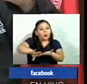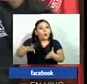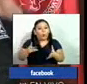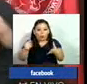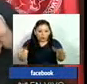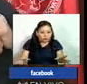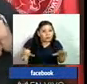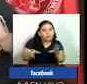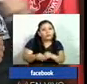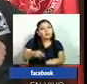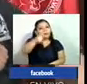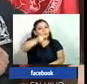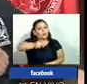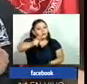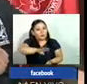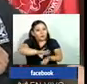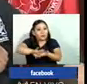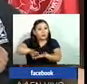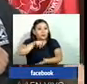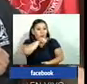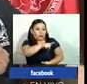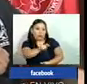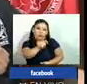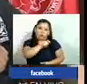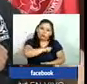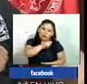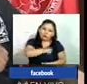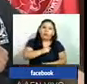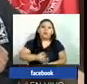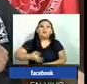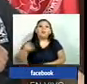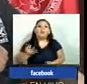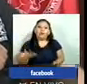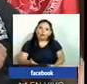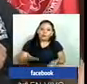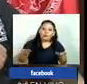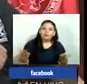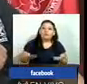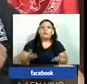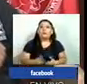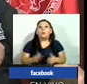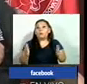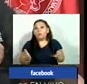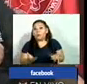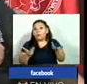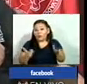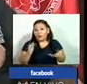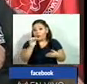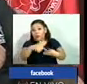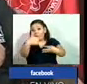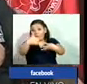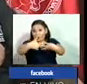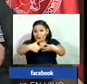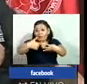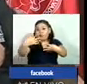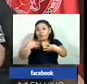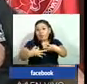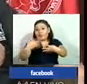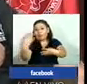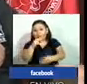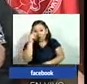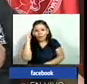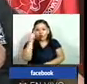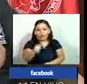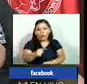monto mensual que deben realizar están en obligación de hacer cumplir esas transferencias porque hay una ley que les obliga a hacerlo la